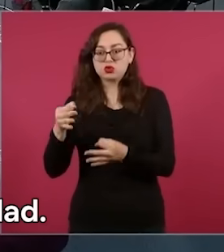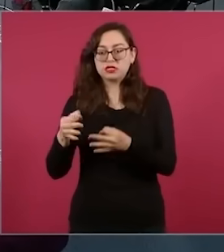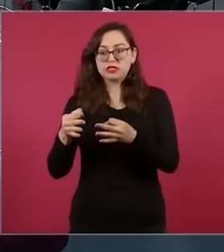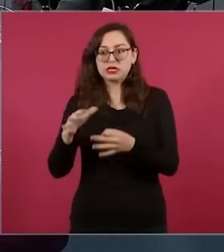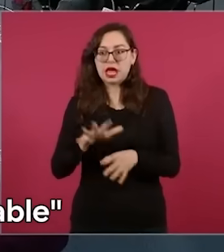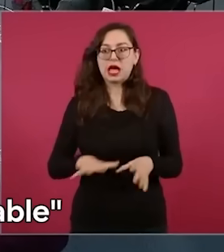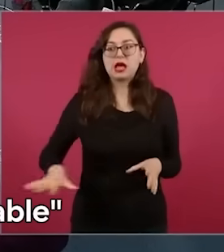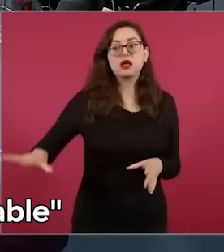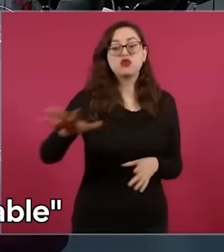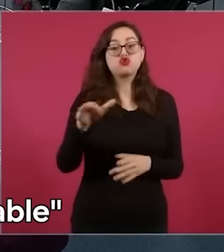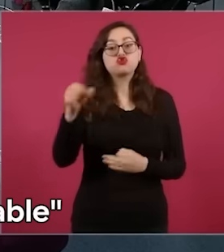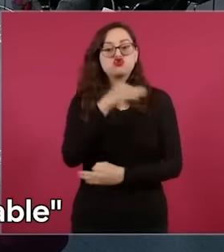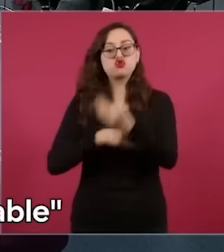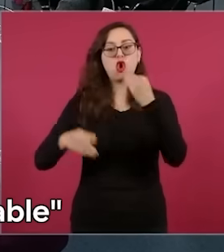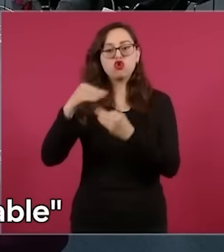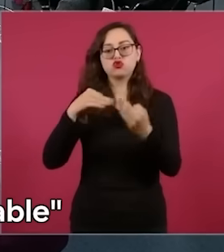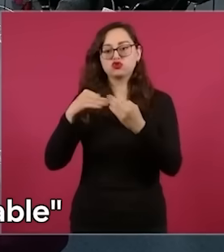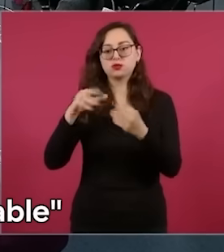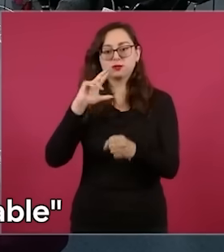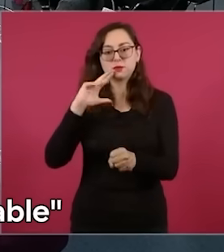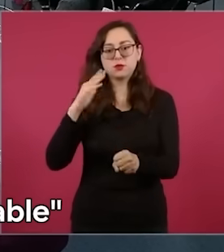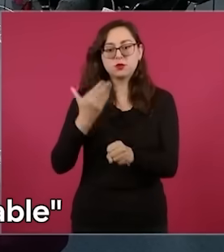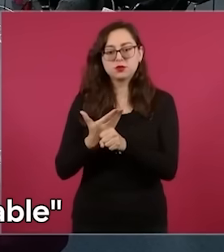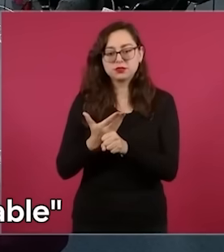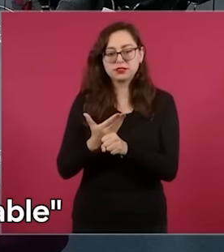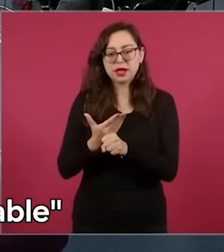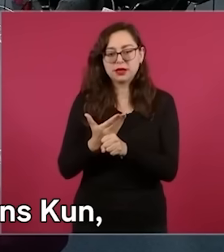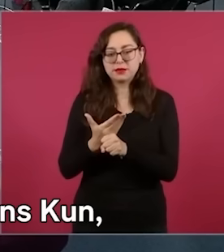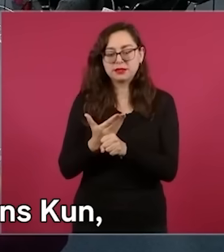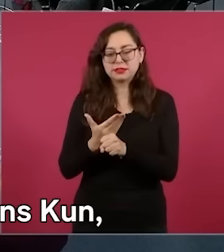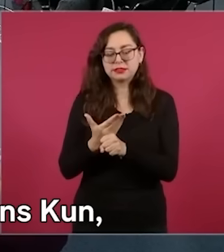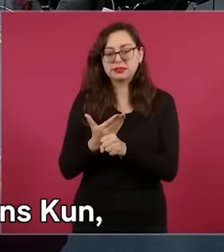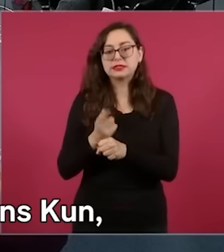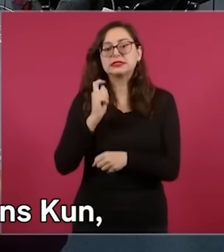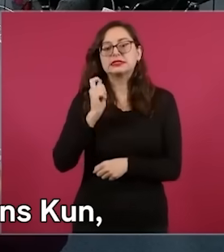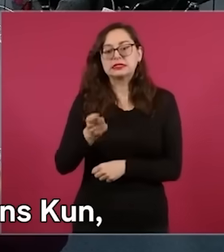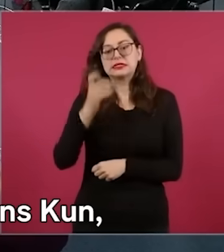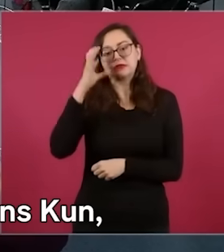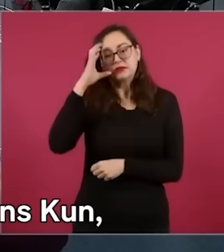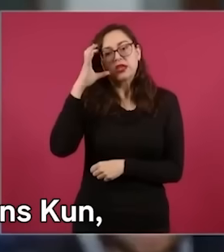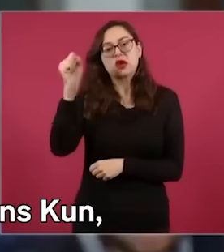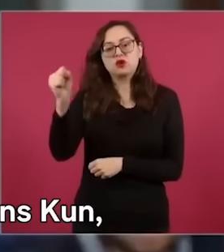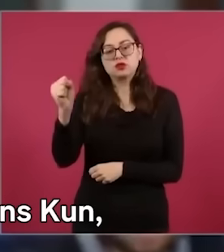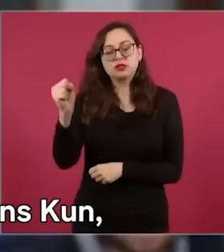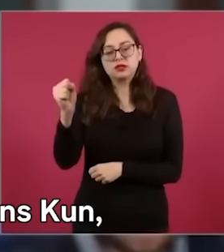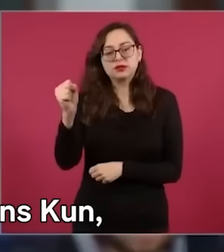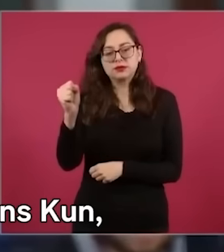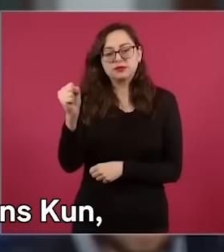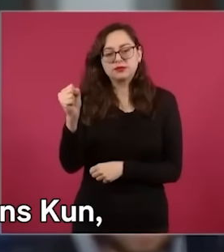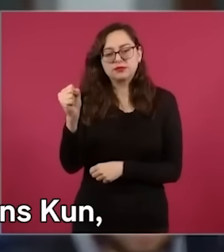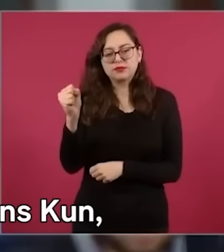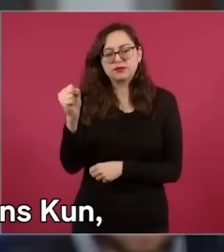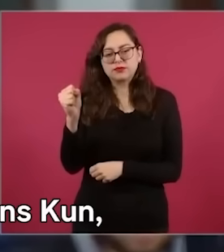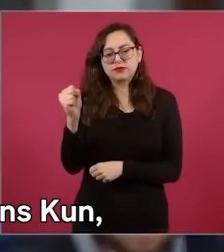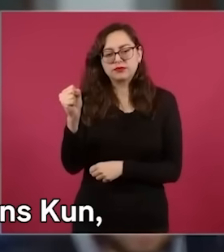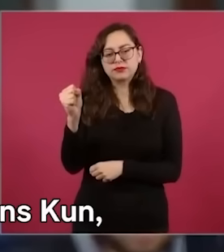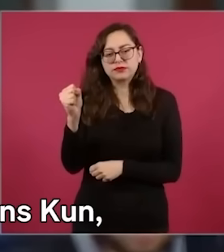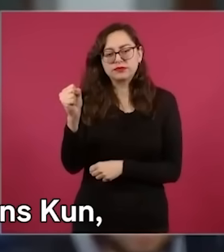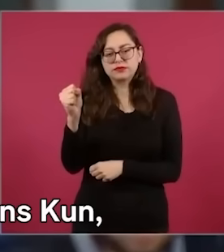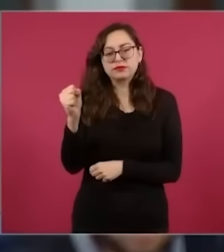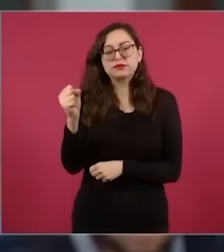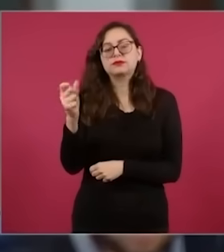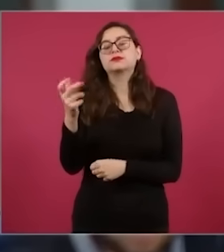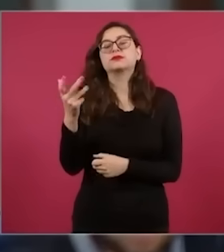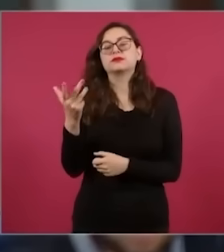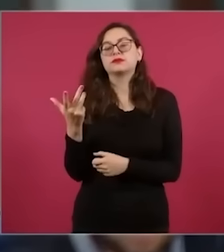responsabilidad. El concepto de la sociedad responsable desarrollado también para el teólogo Hans